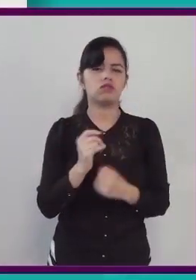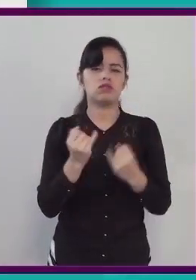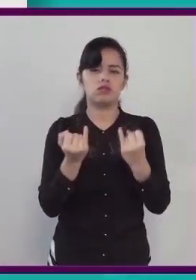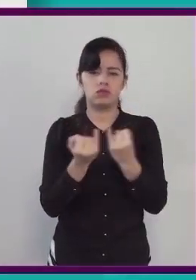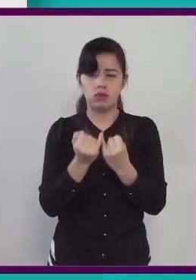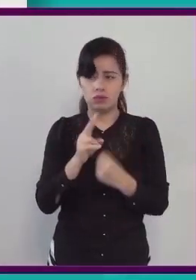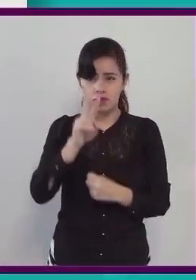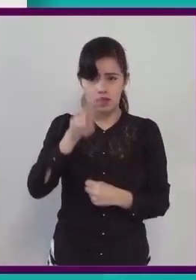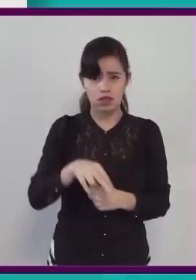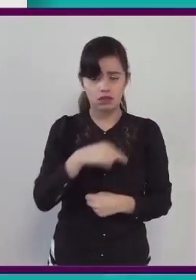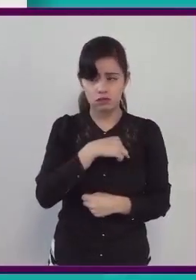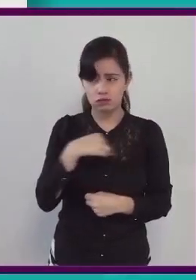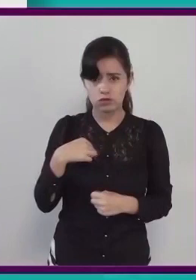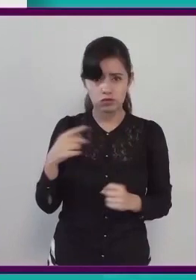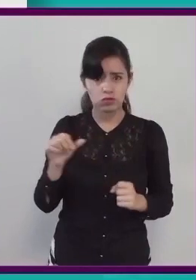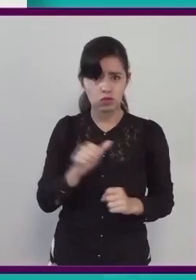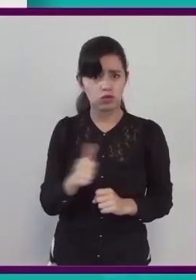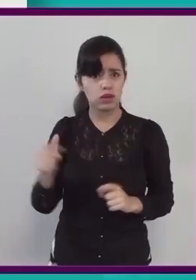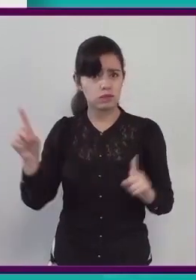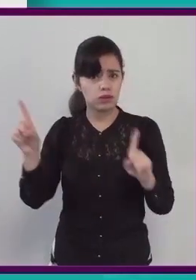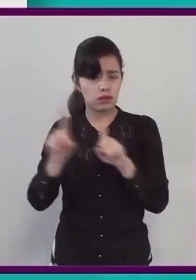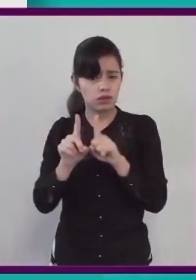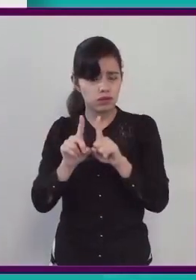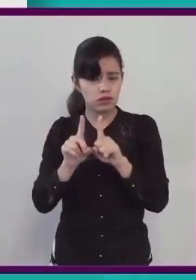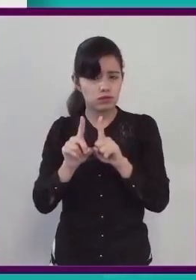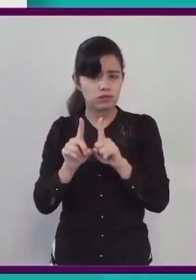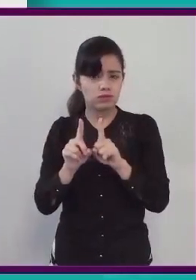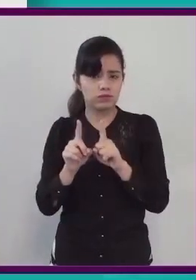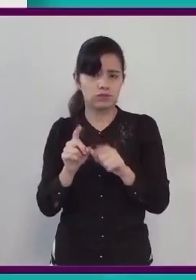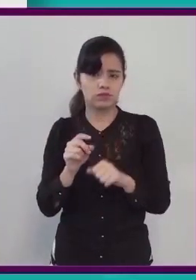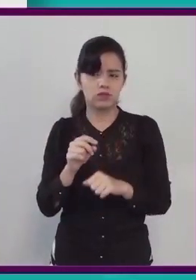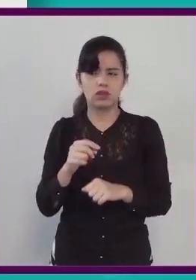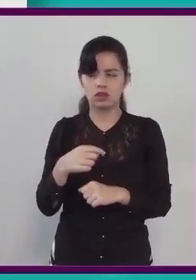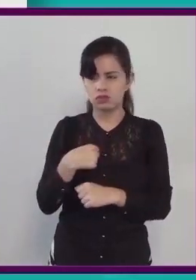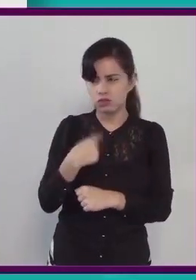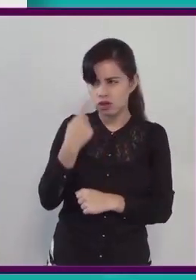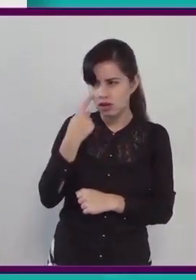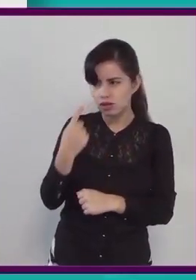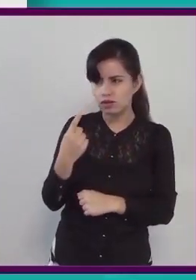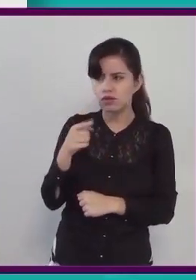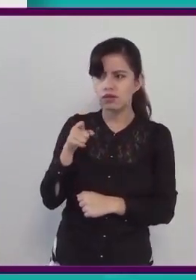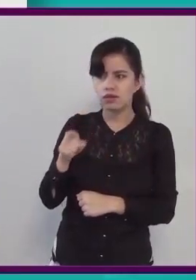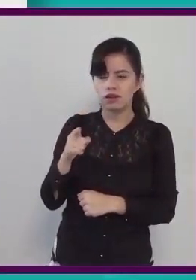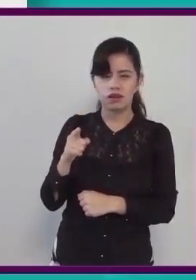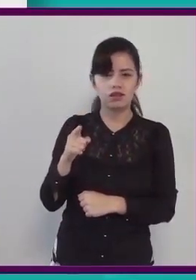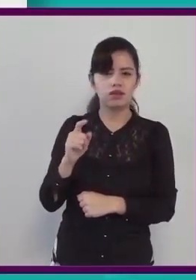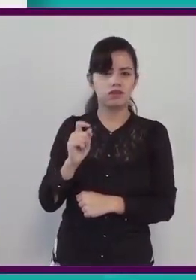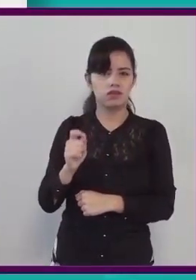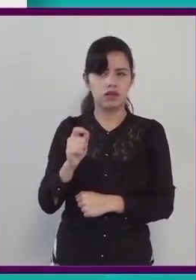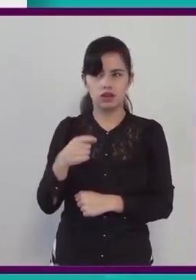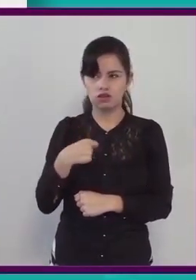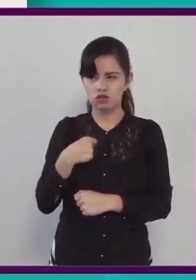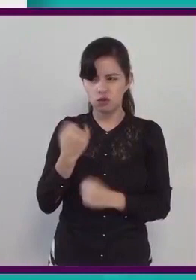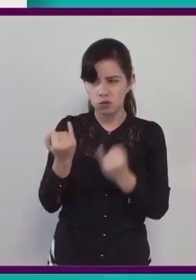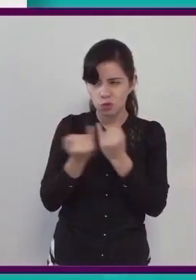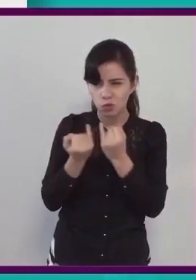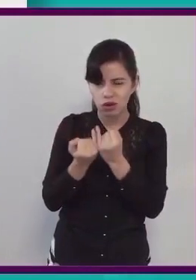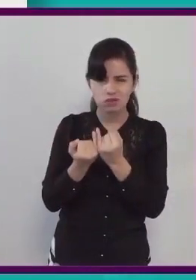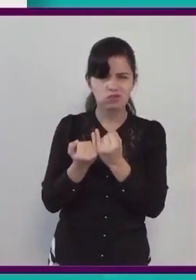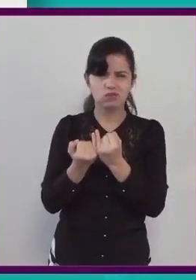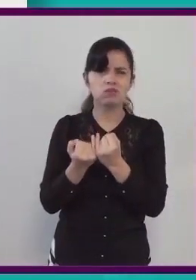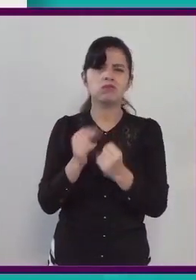pueda haber resonancias que sean profundas y que sean relevantes, ¿no? Sino me parece que cuando realmente